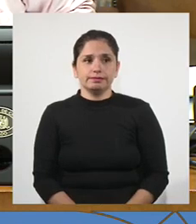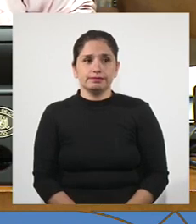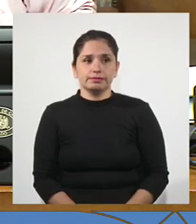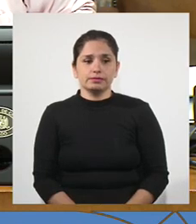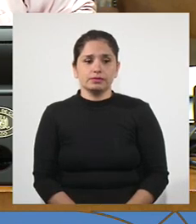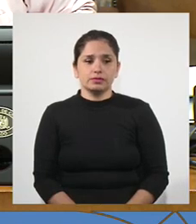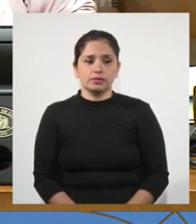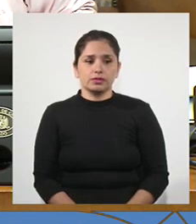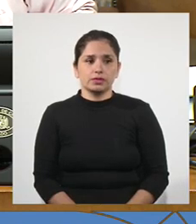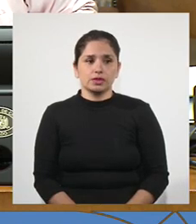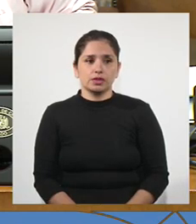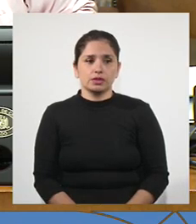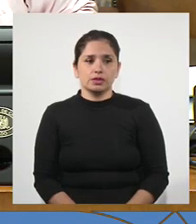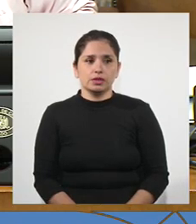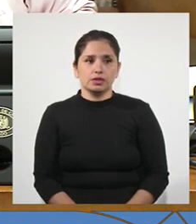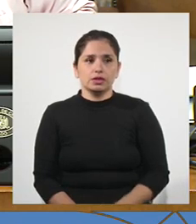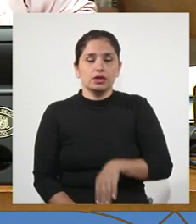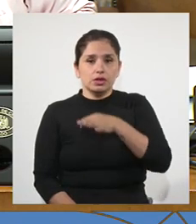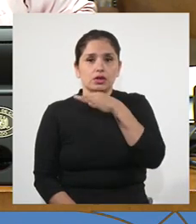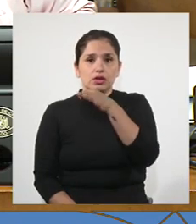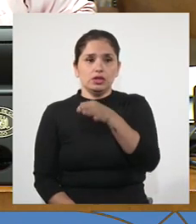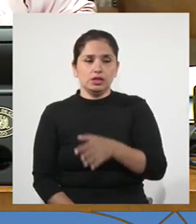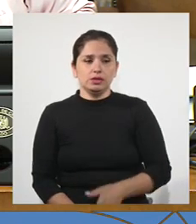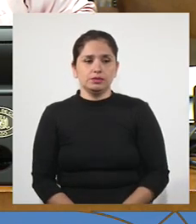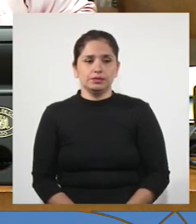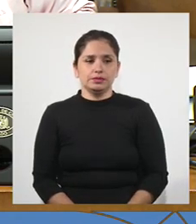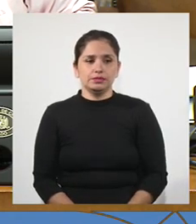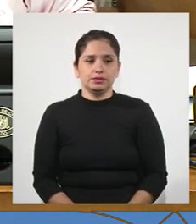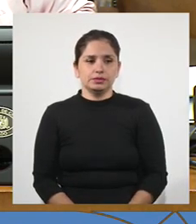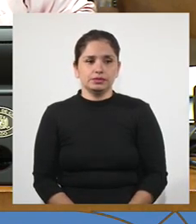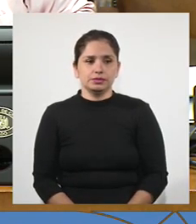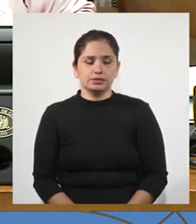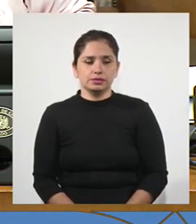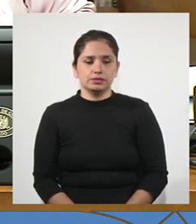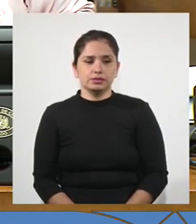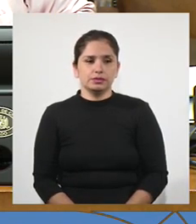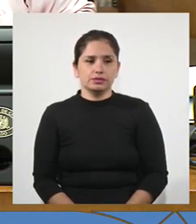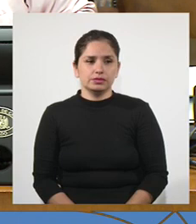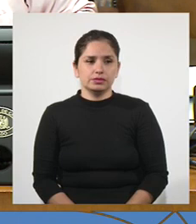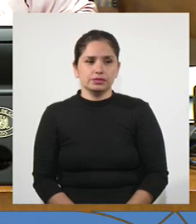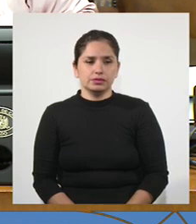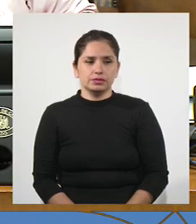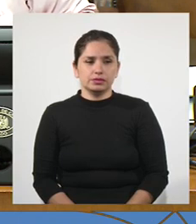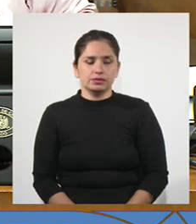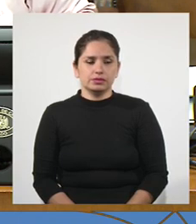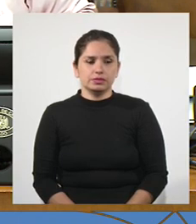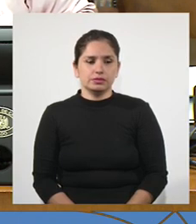sí, lo dije. Bien.